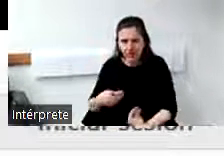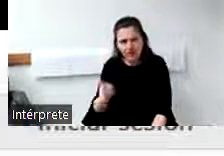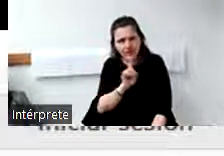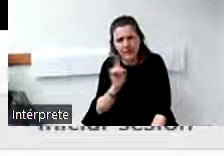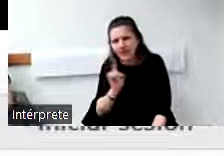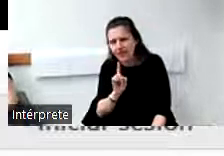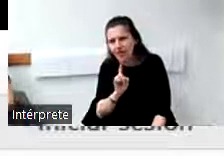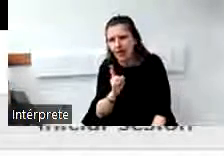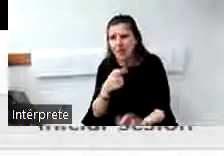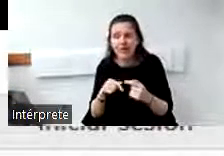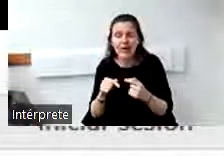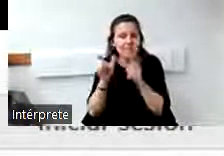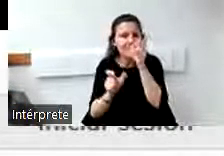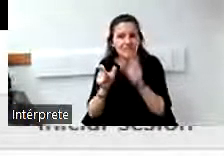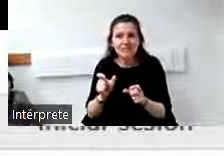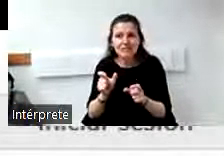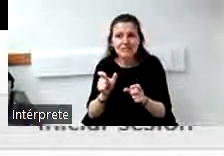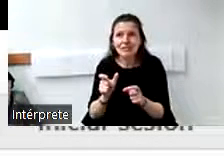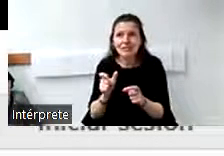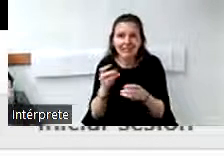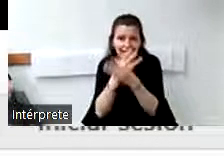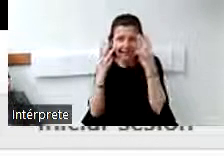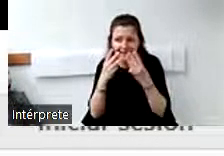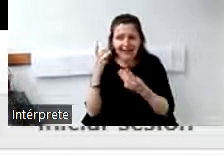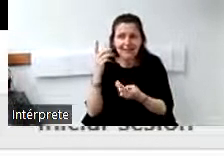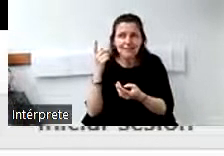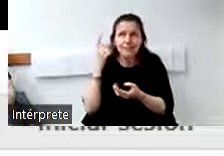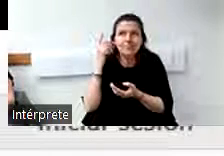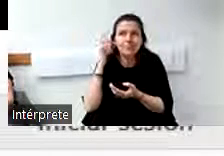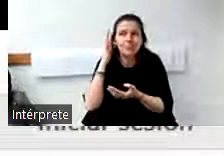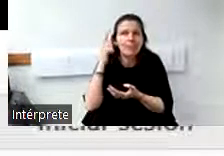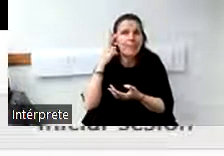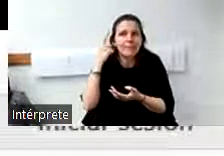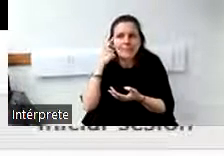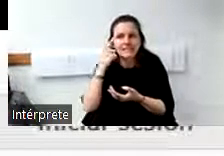la imagina de esa manera. En el léxico, es decir,